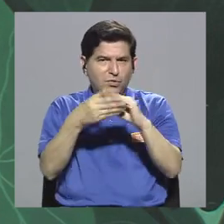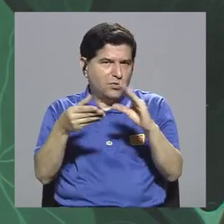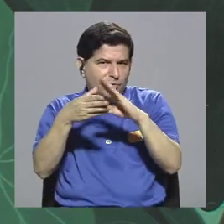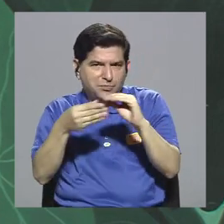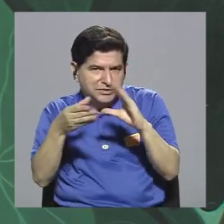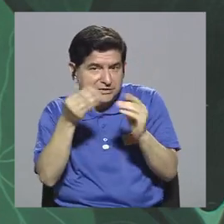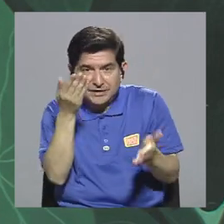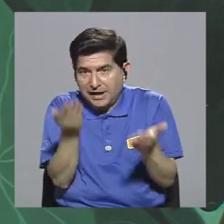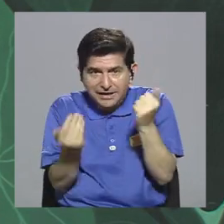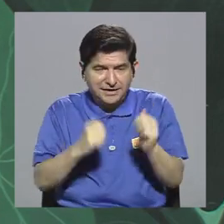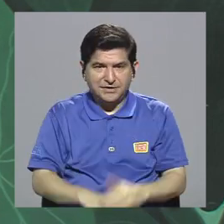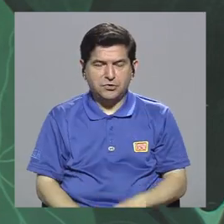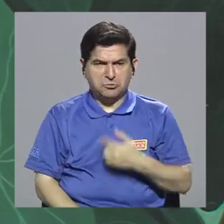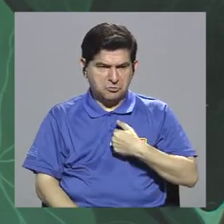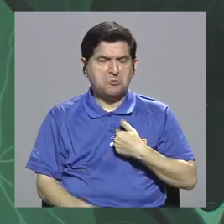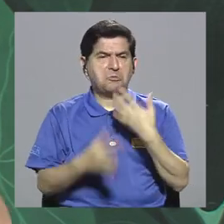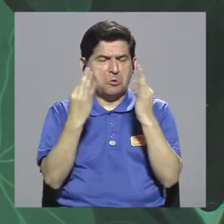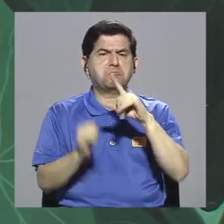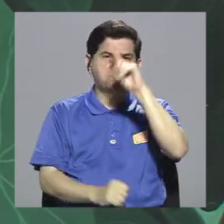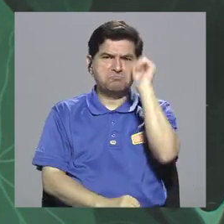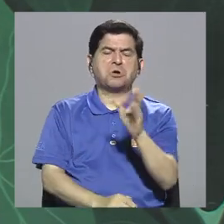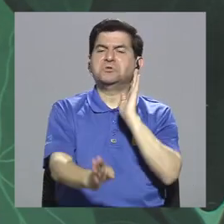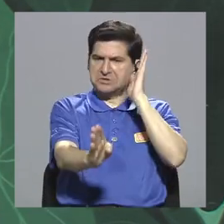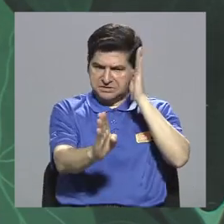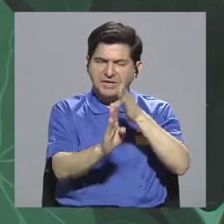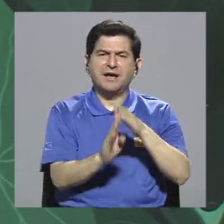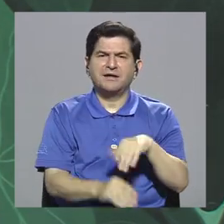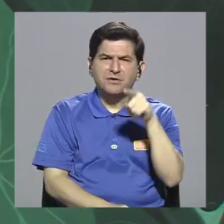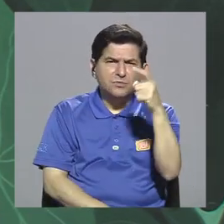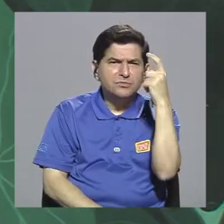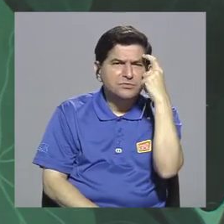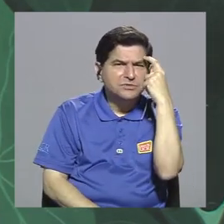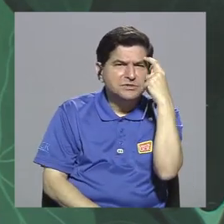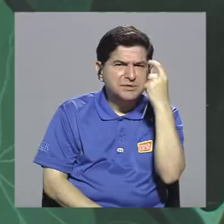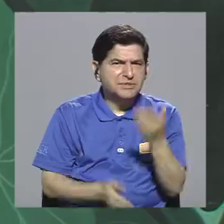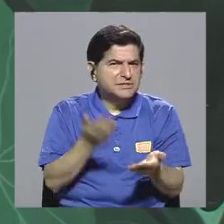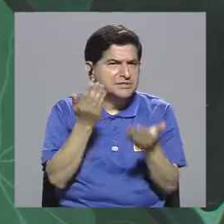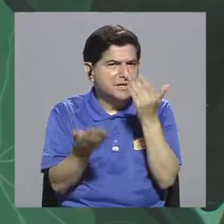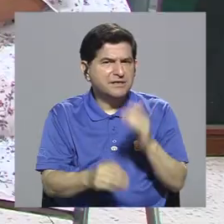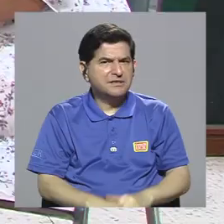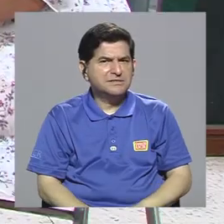comentario, etcétera, atreverse a preguntarle abiertamente si está pensando en quitarse la vida.